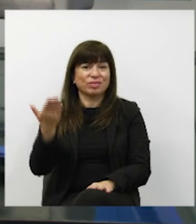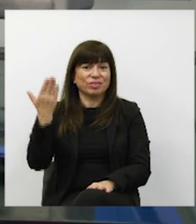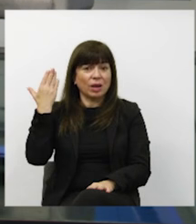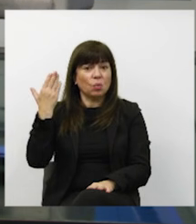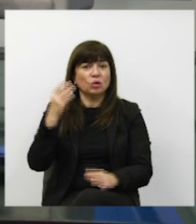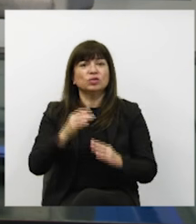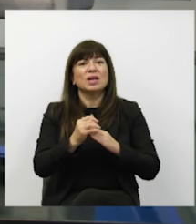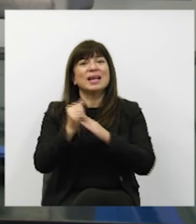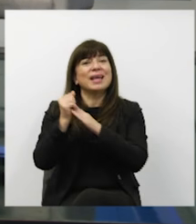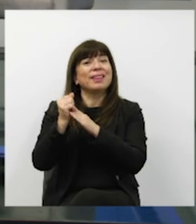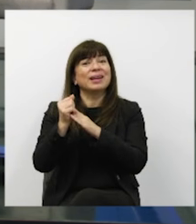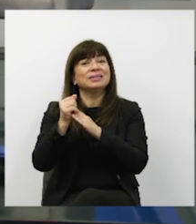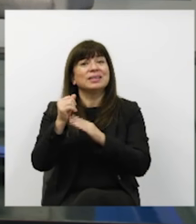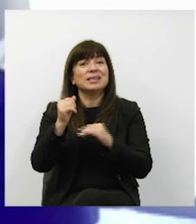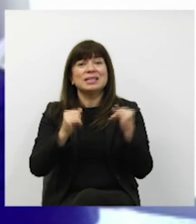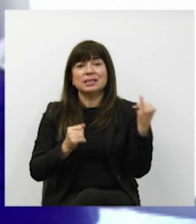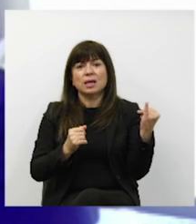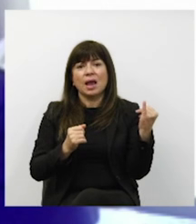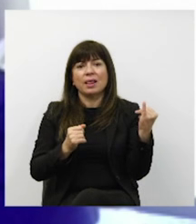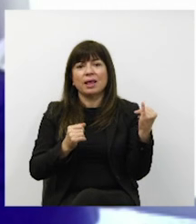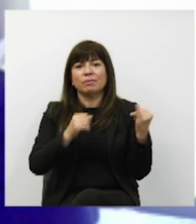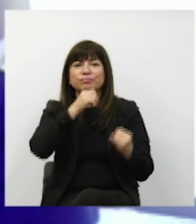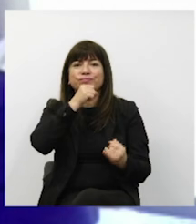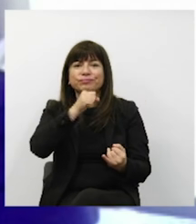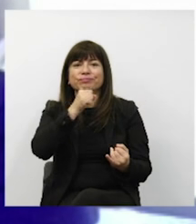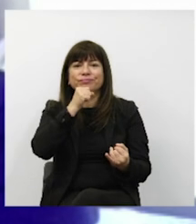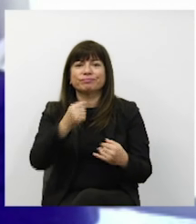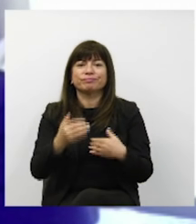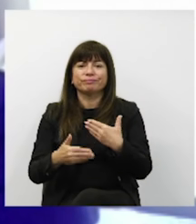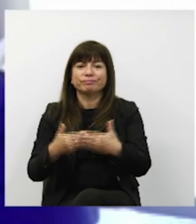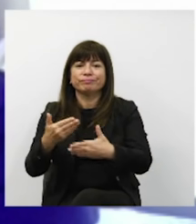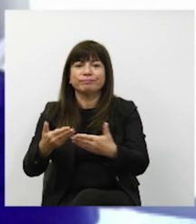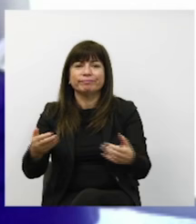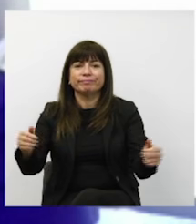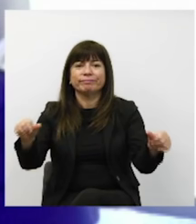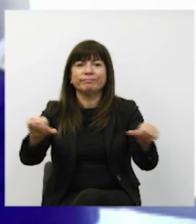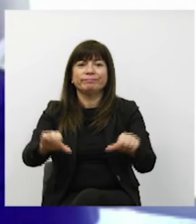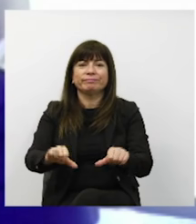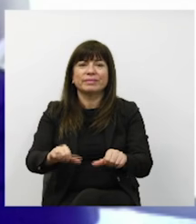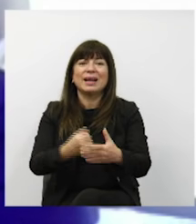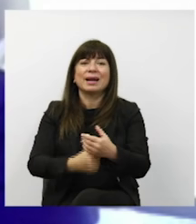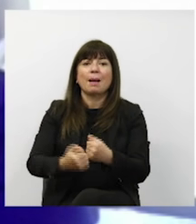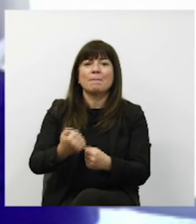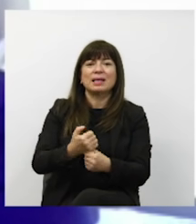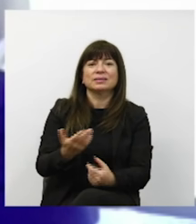de la Concertación, empezaron a envejecer, como todos hemos envejecido, y fueron